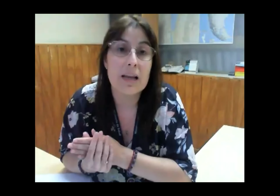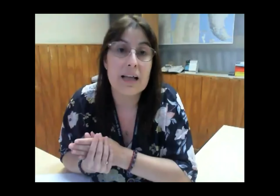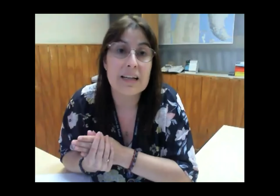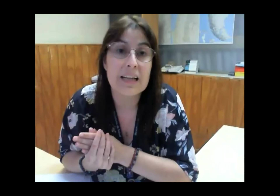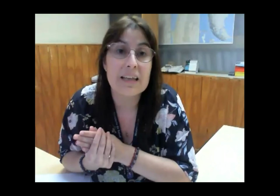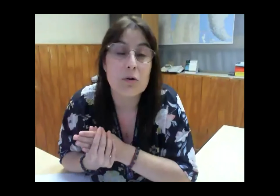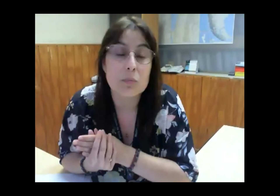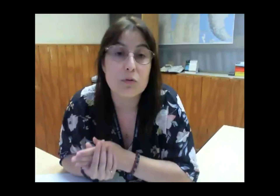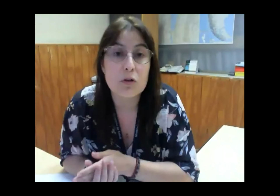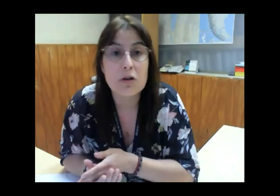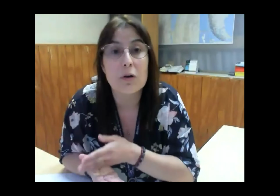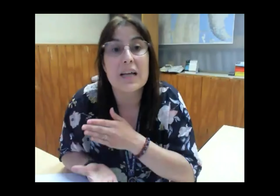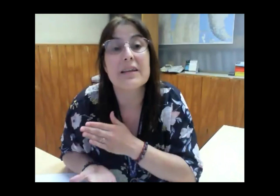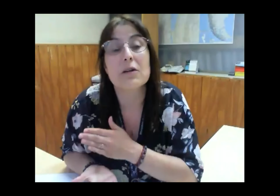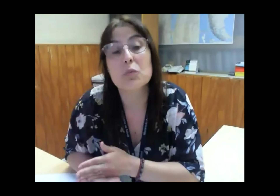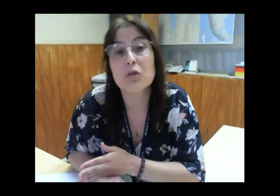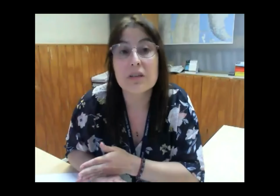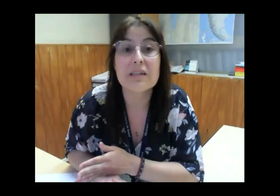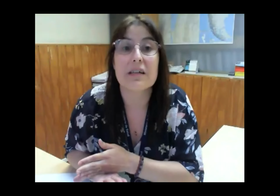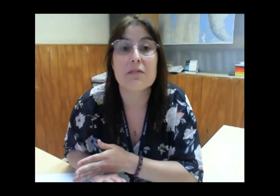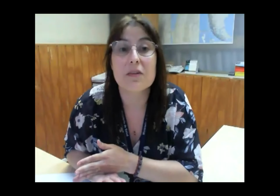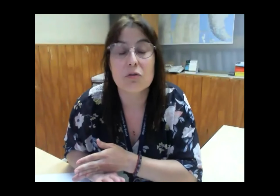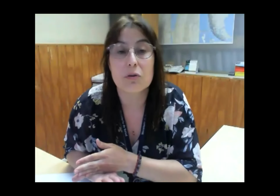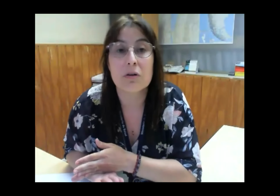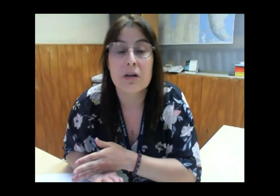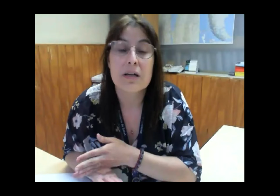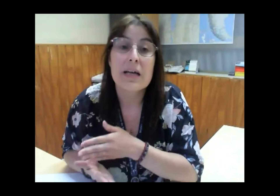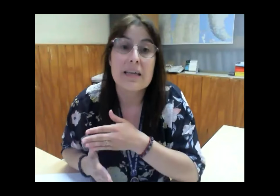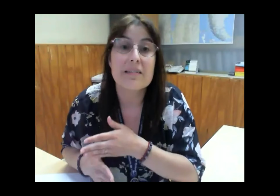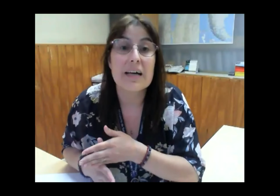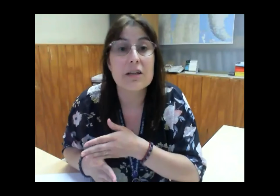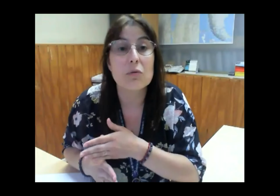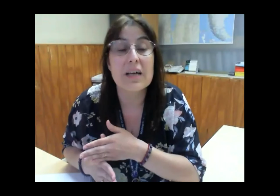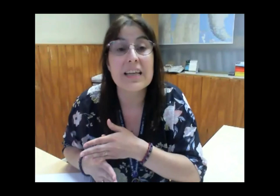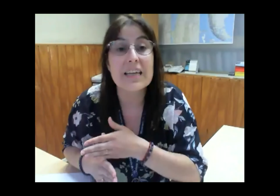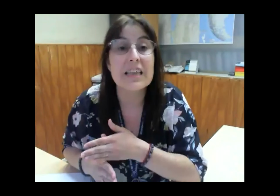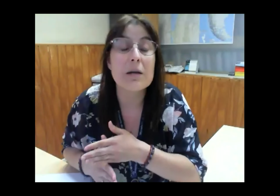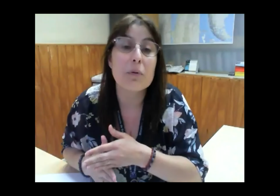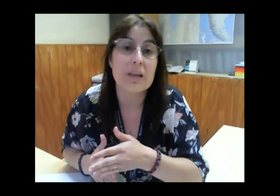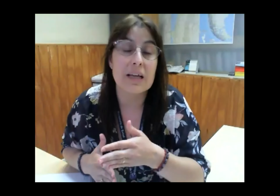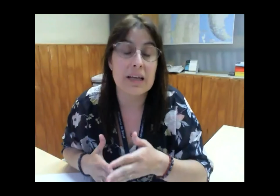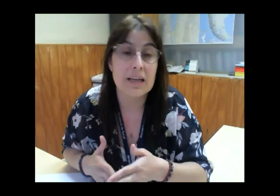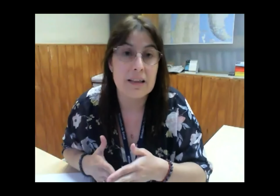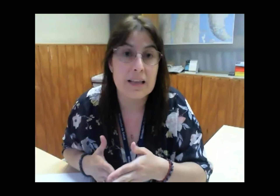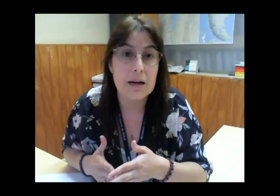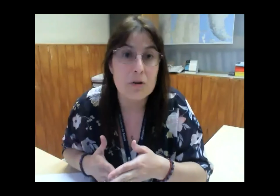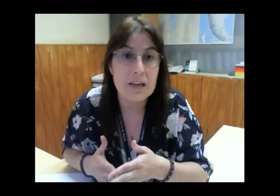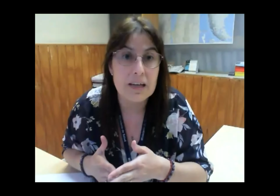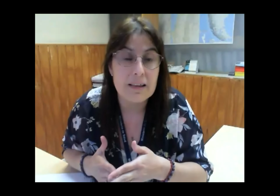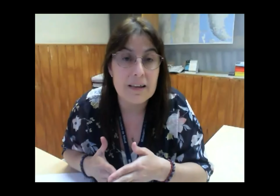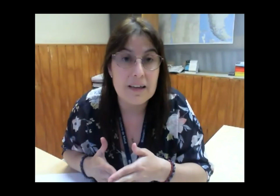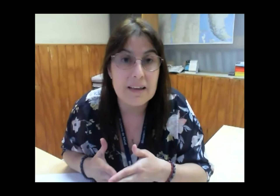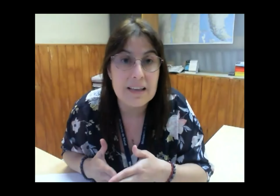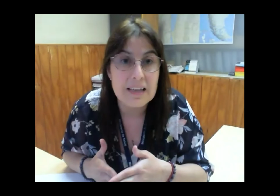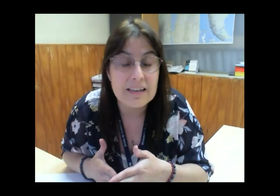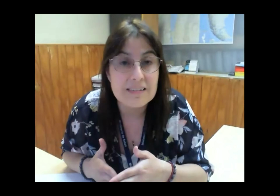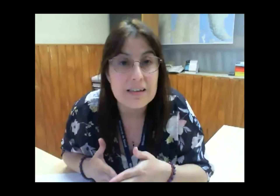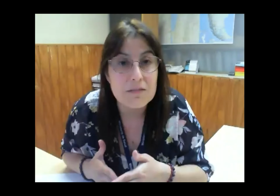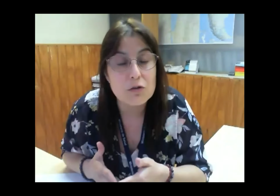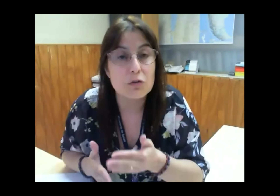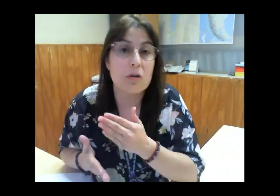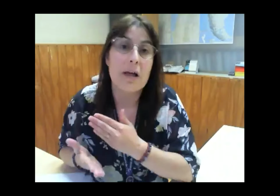digamos, la disrupción o la interrupción del servicio, quizás estudiar qué tipo de, digamos,